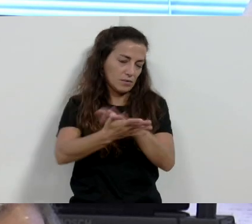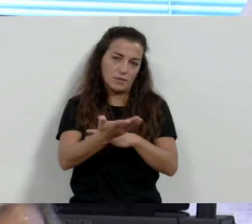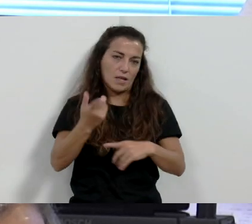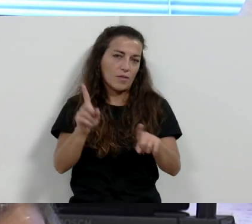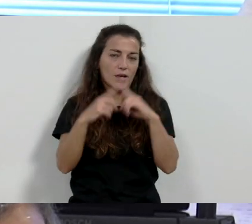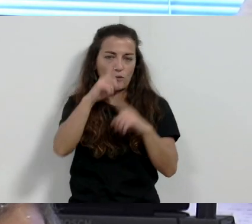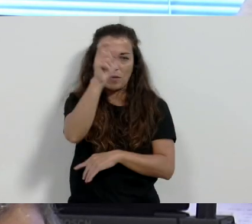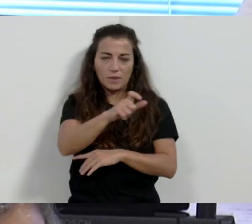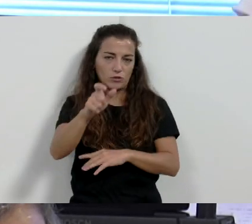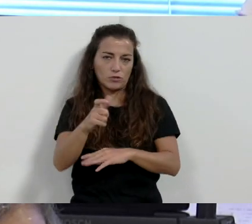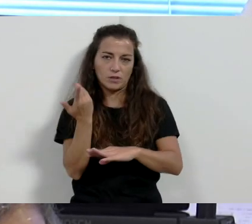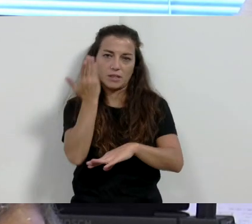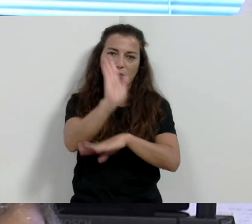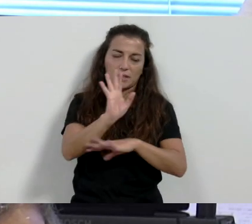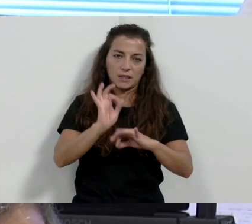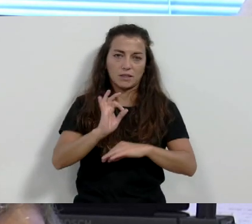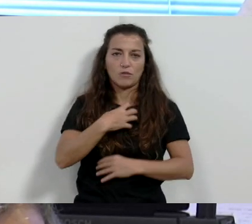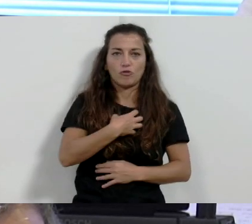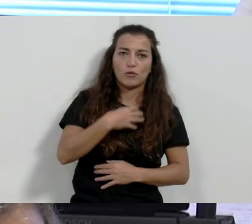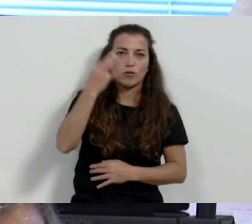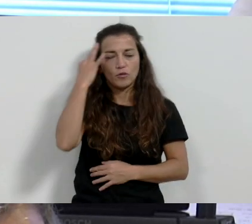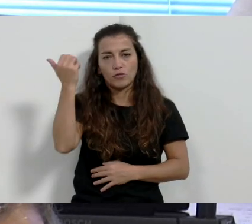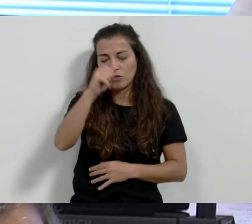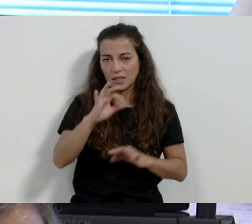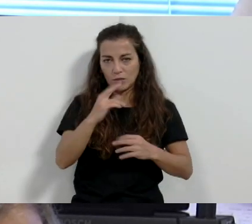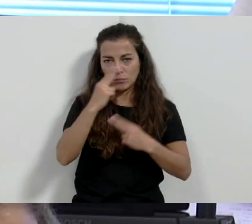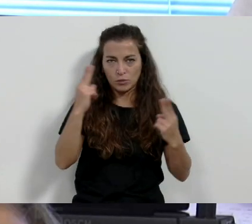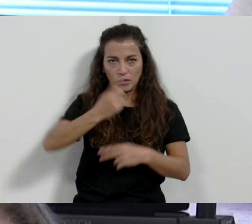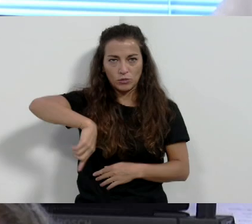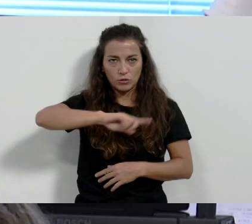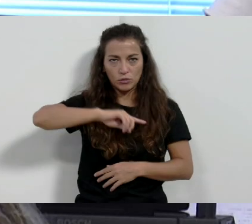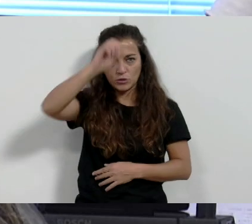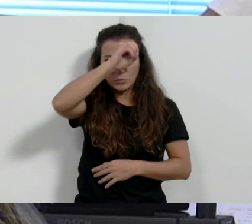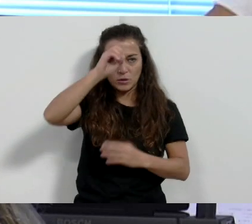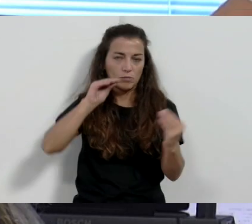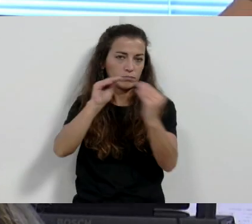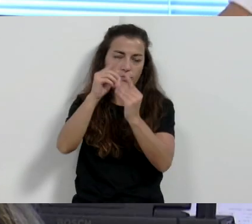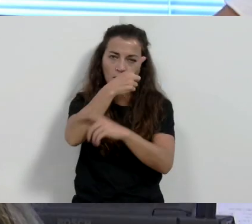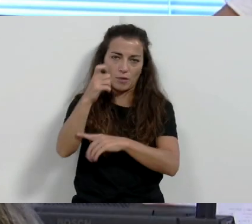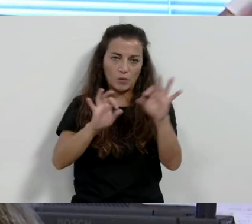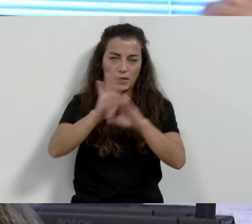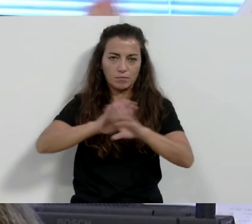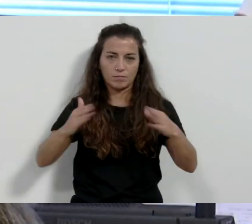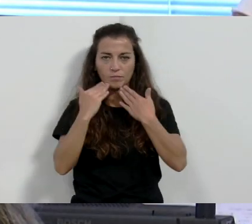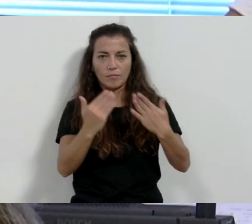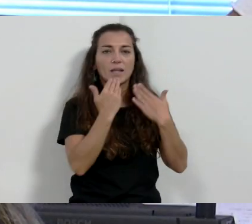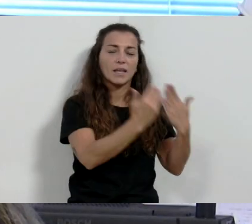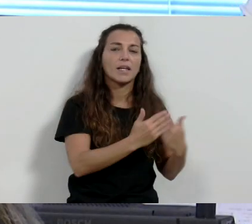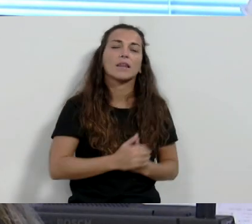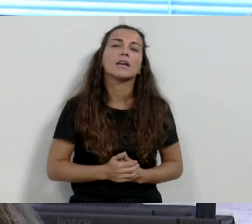público, tiene que inventariarse. Estamos completamente de acuerdo con eso también. Nada más. Gracias. Muchísimas gracias.